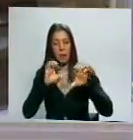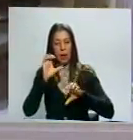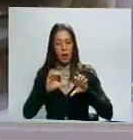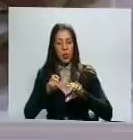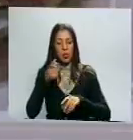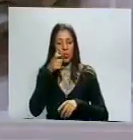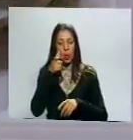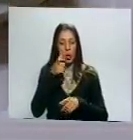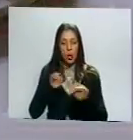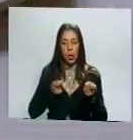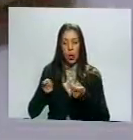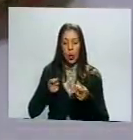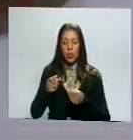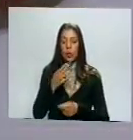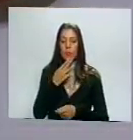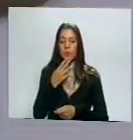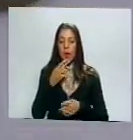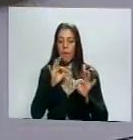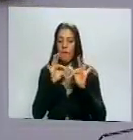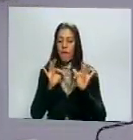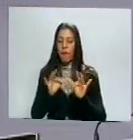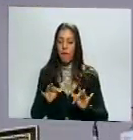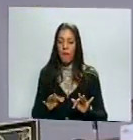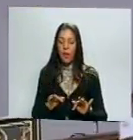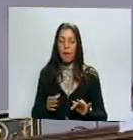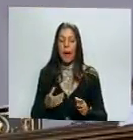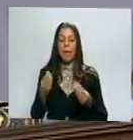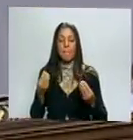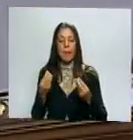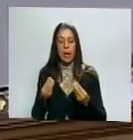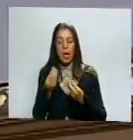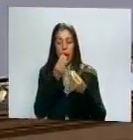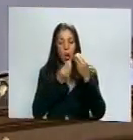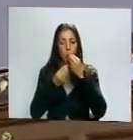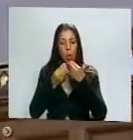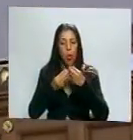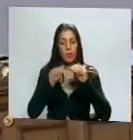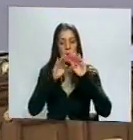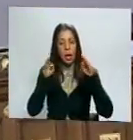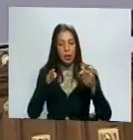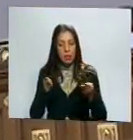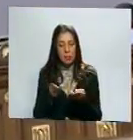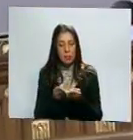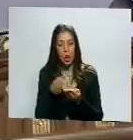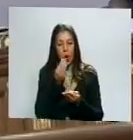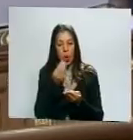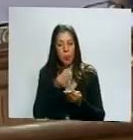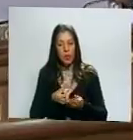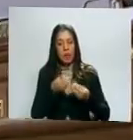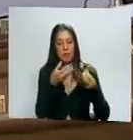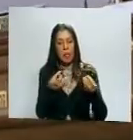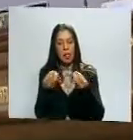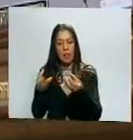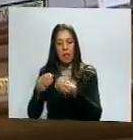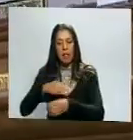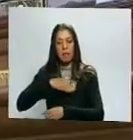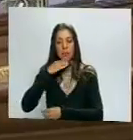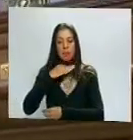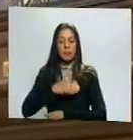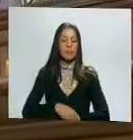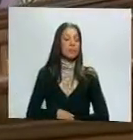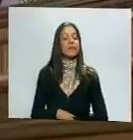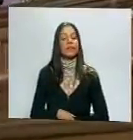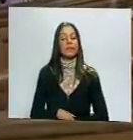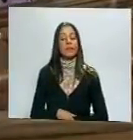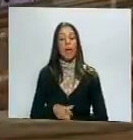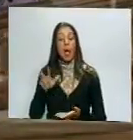y fiscalización de los mecanismos para el abastecimiento y distribución de alimentos y productos. En consideración